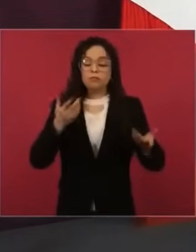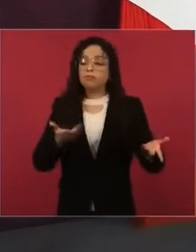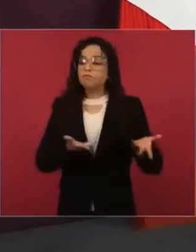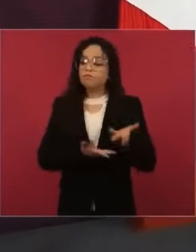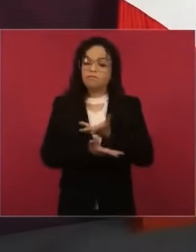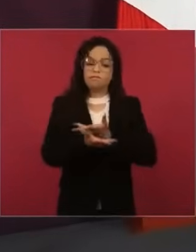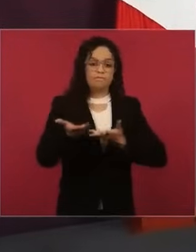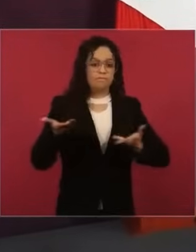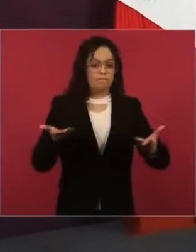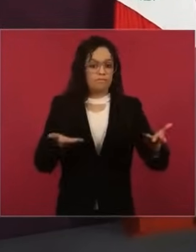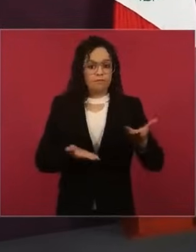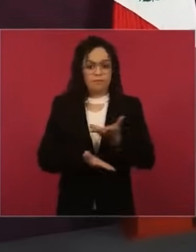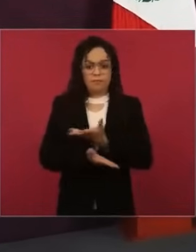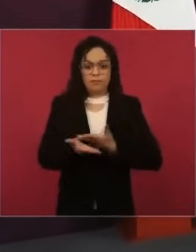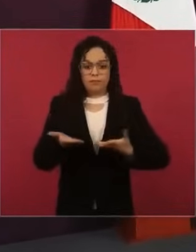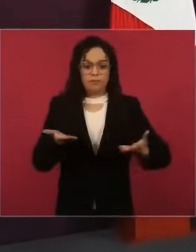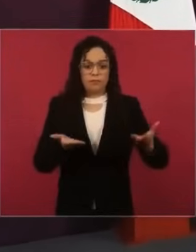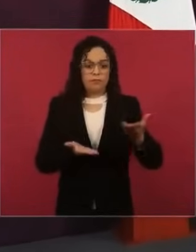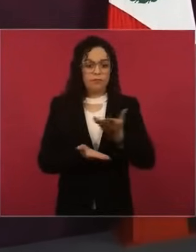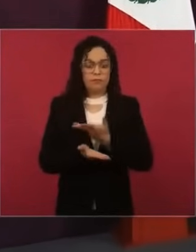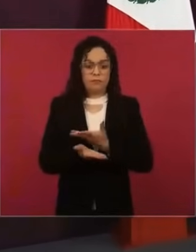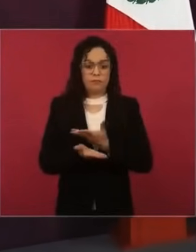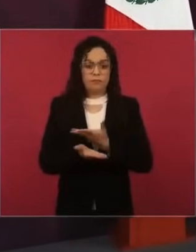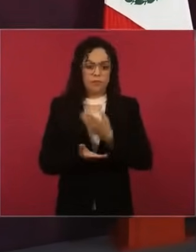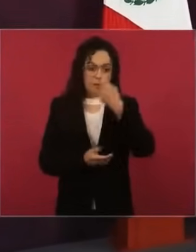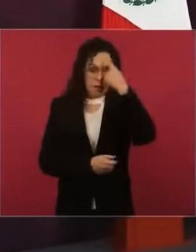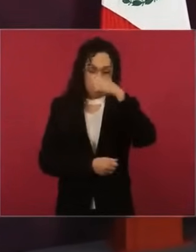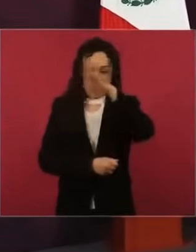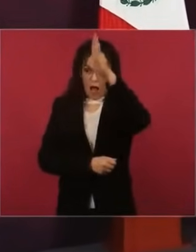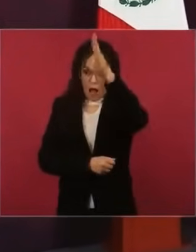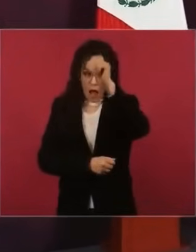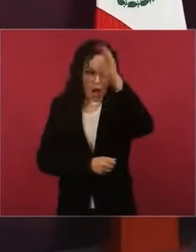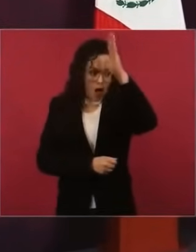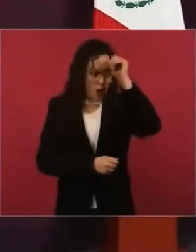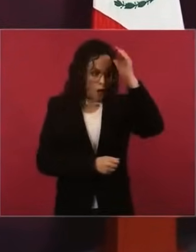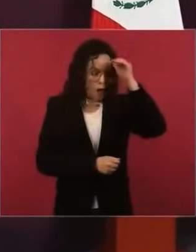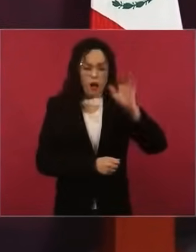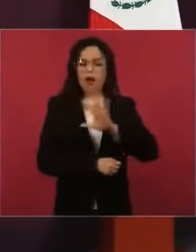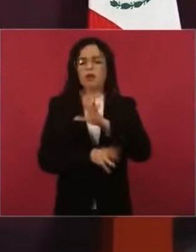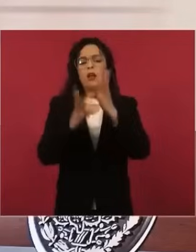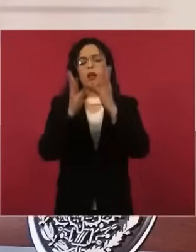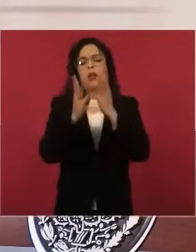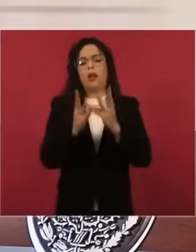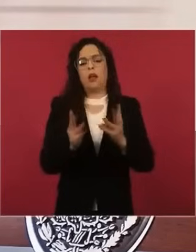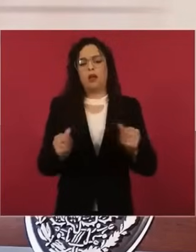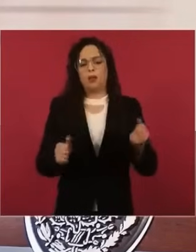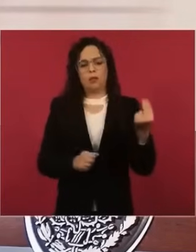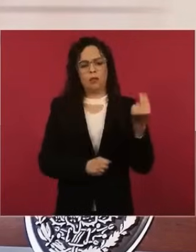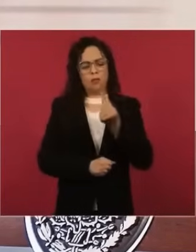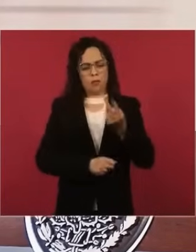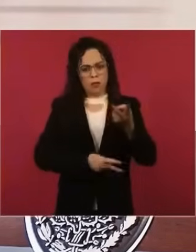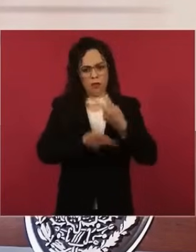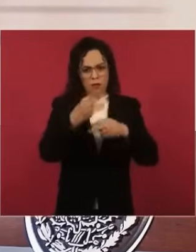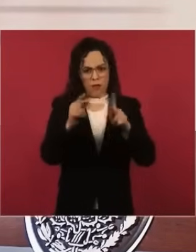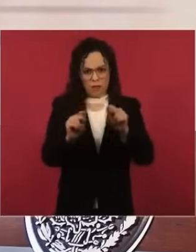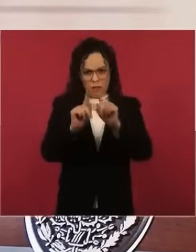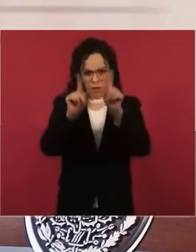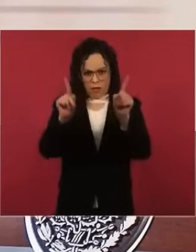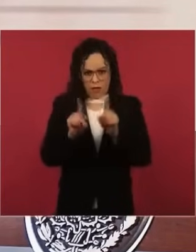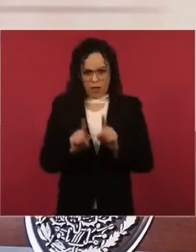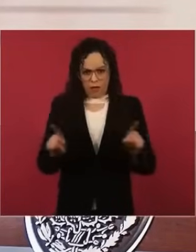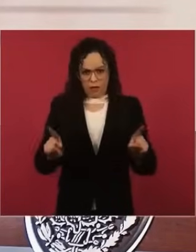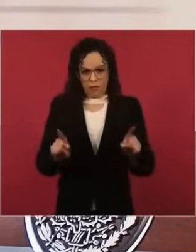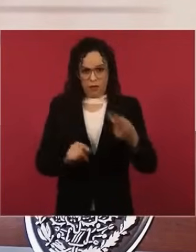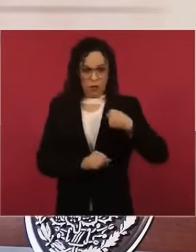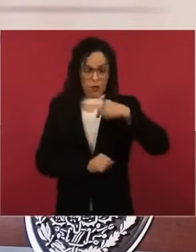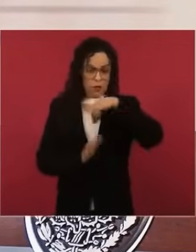a la Sedena y a la Marina, nuestras gloriosas Fuerzas Armadas, el sexenio pasado nunca los criticaron, los opositores, los que antes